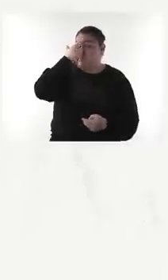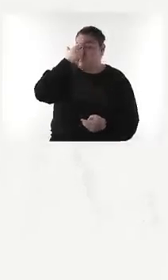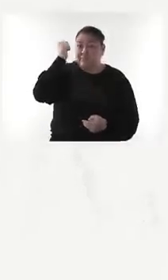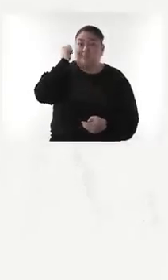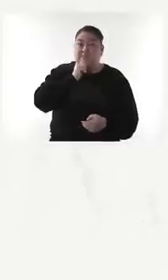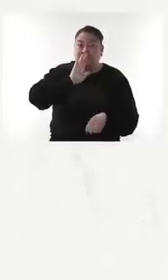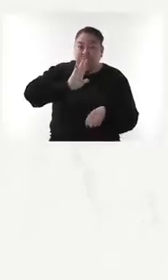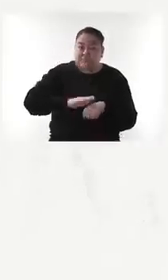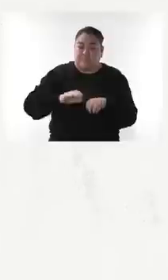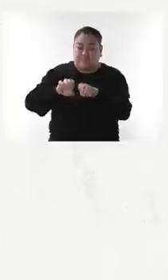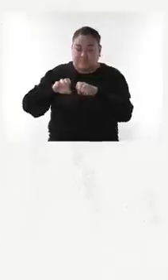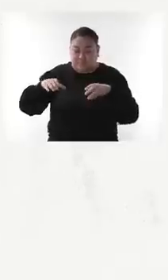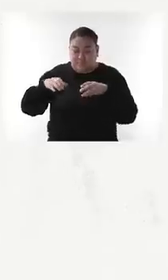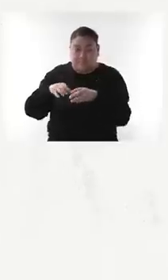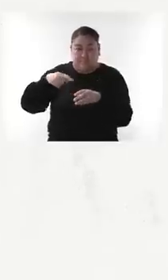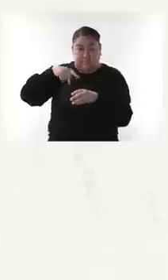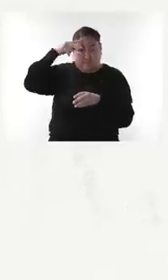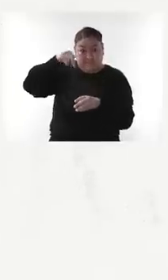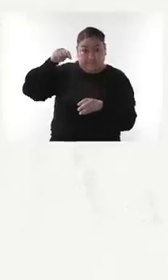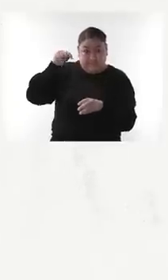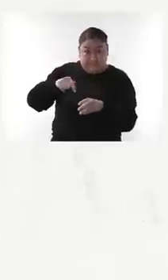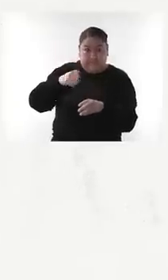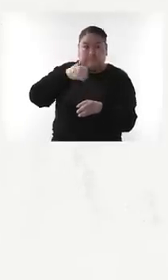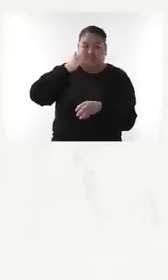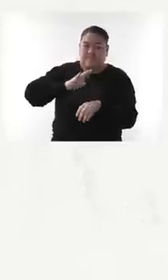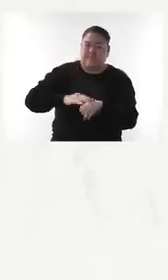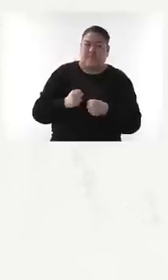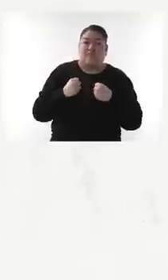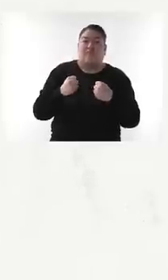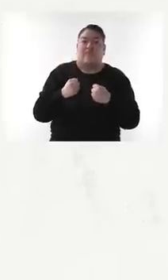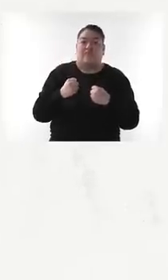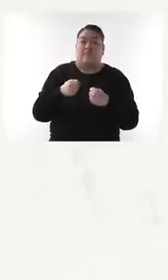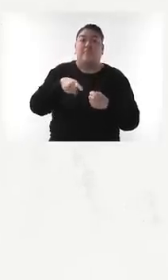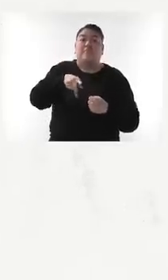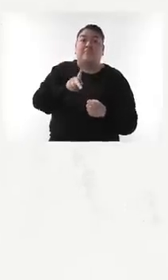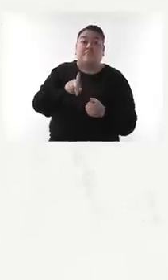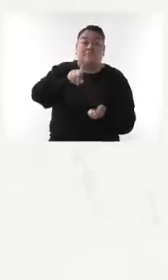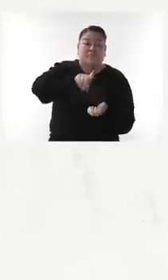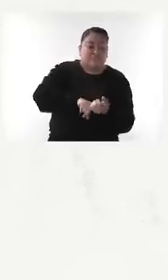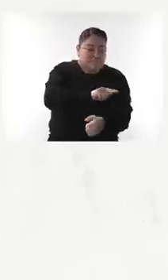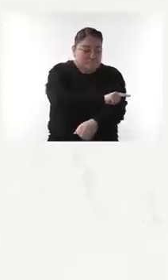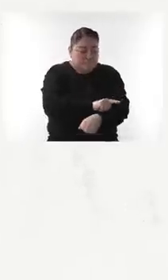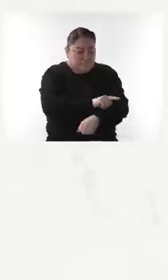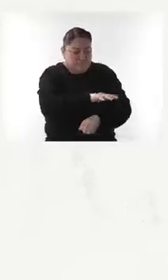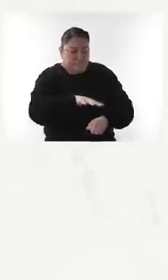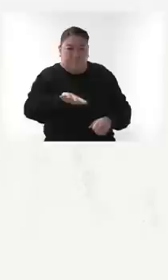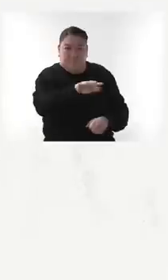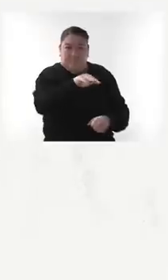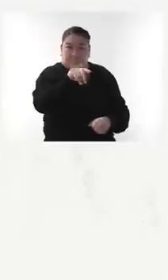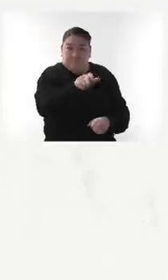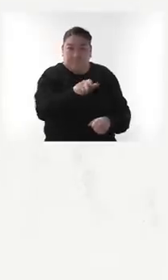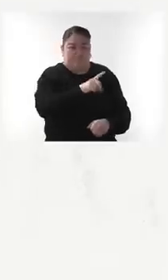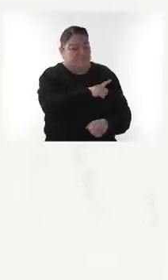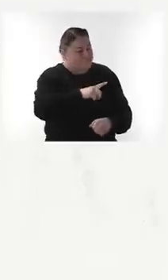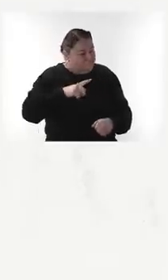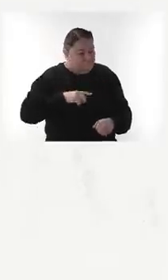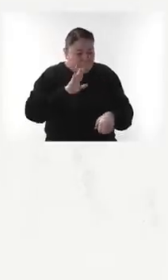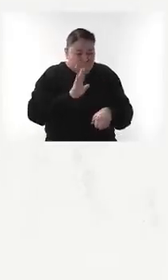a la selección nacional, pero también a la competencia de la Liga MX. La